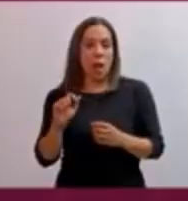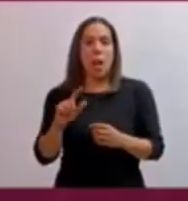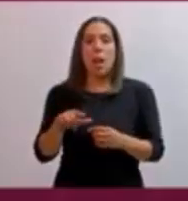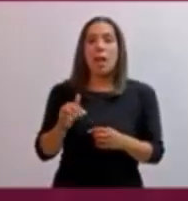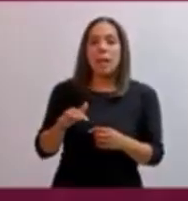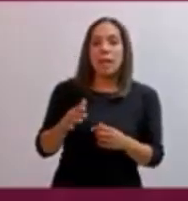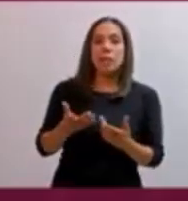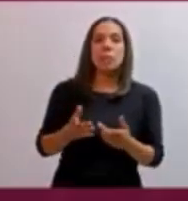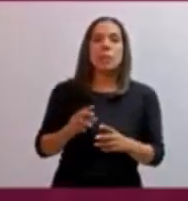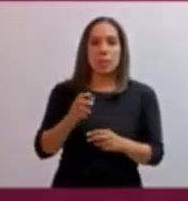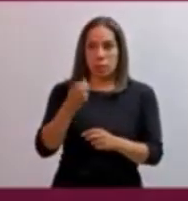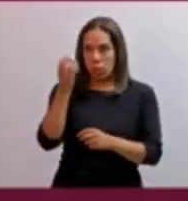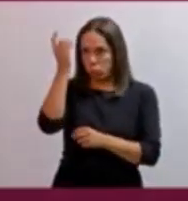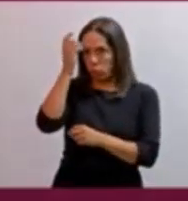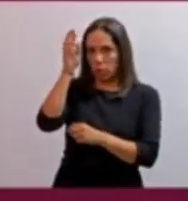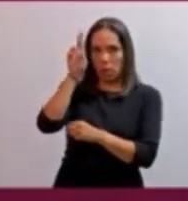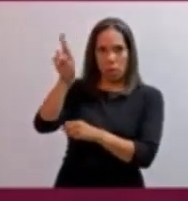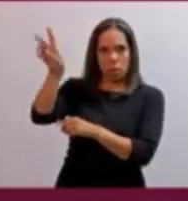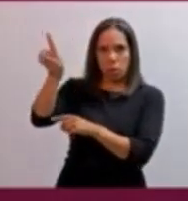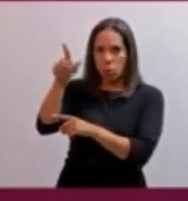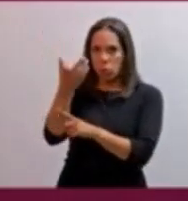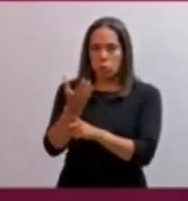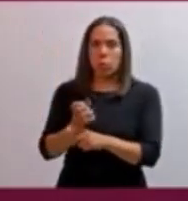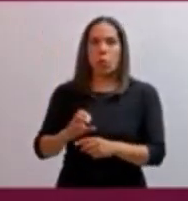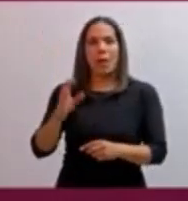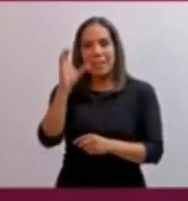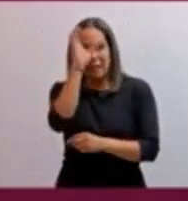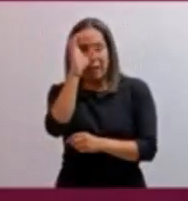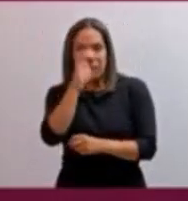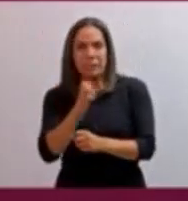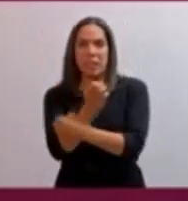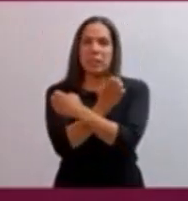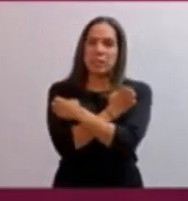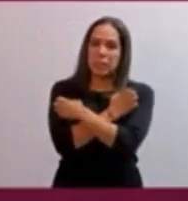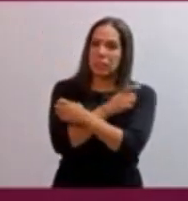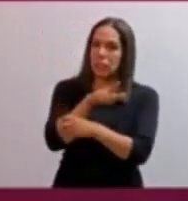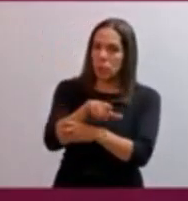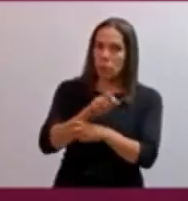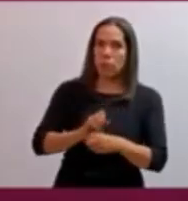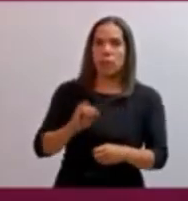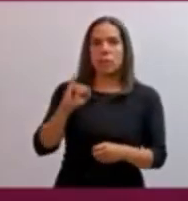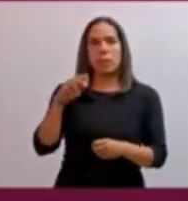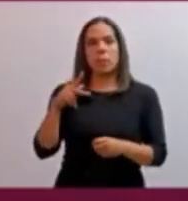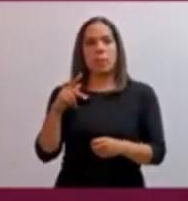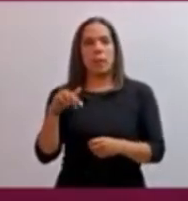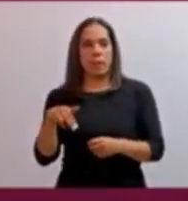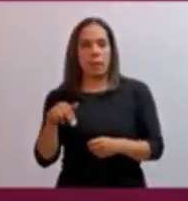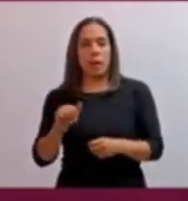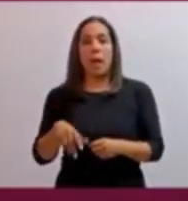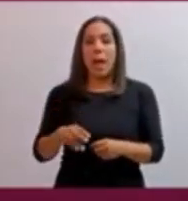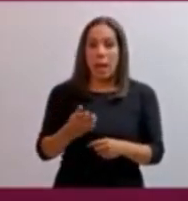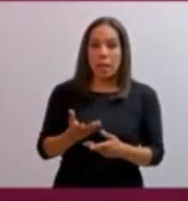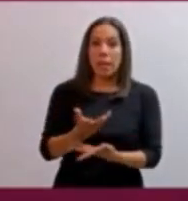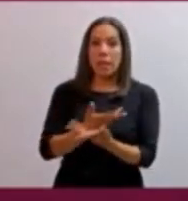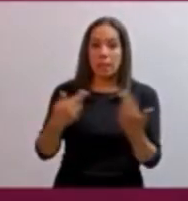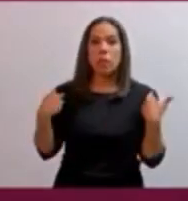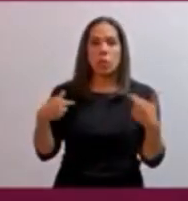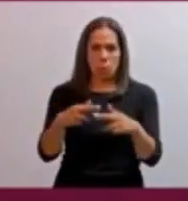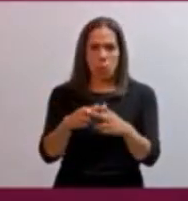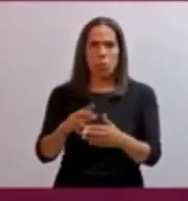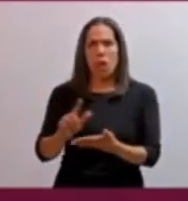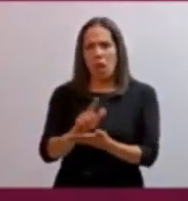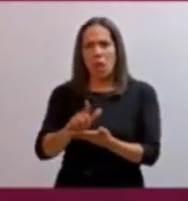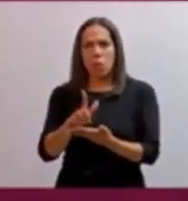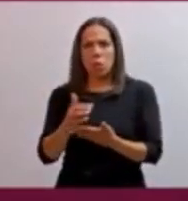de la Especialidad de Investigaciones Educativas por el IES Investap IPN. Se desempeña como docente en la Licenciatura de